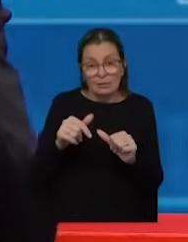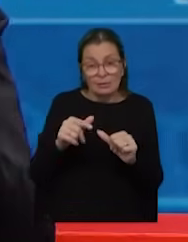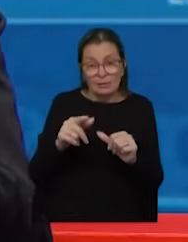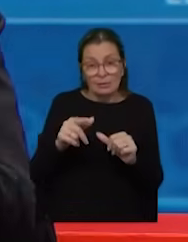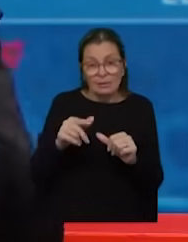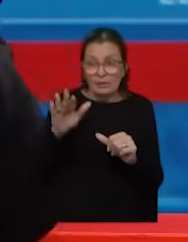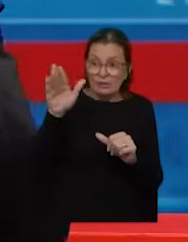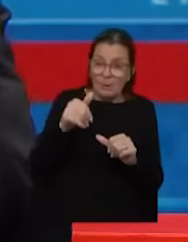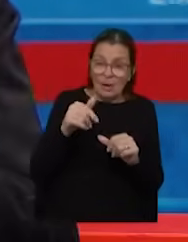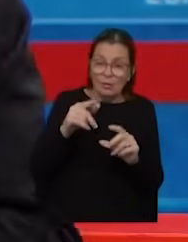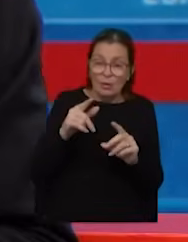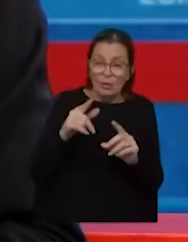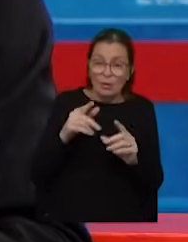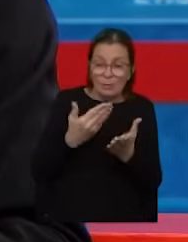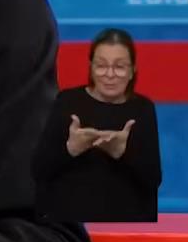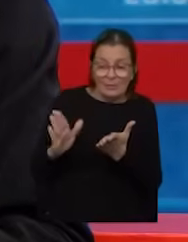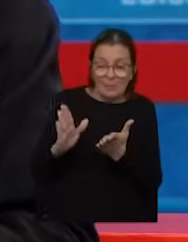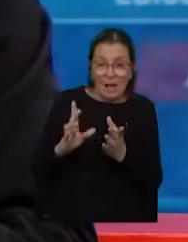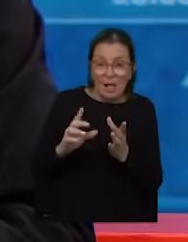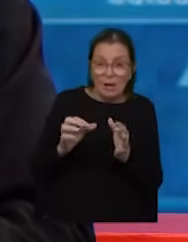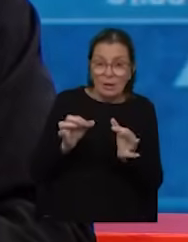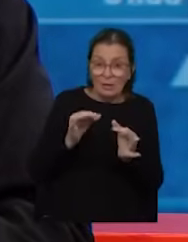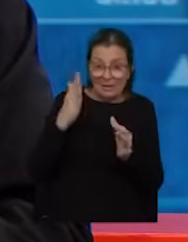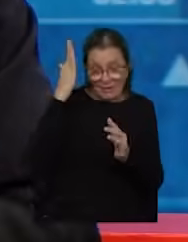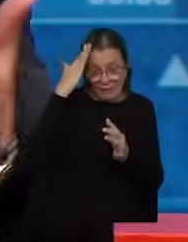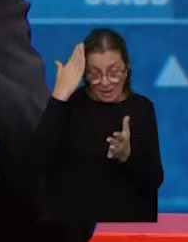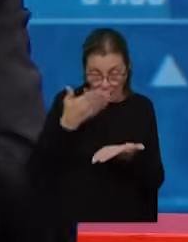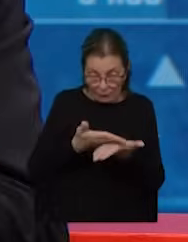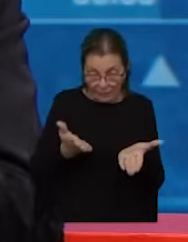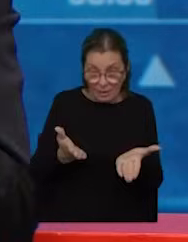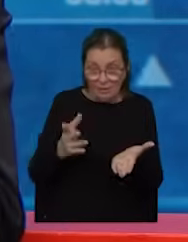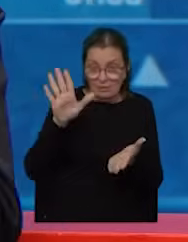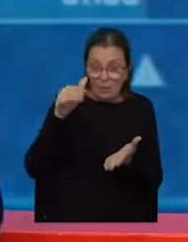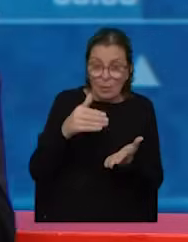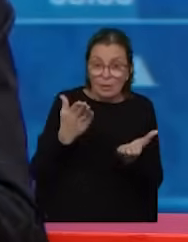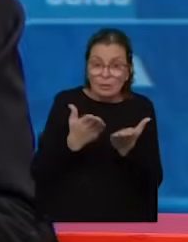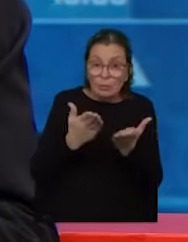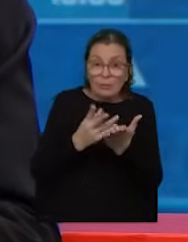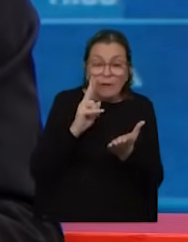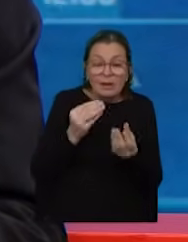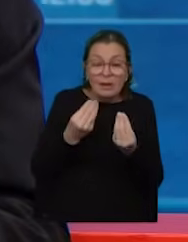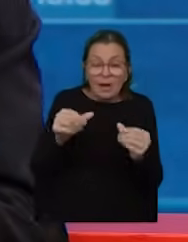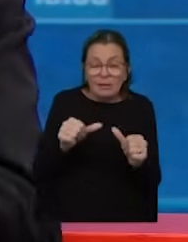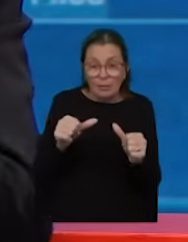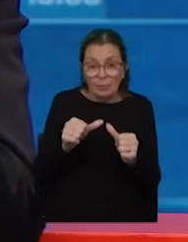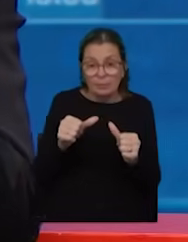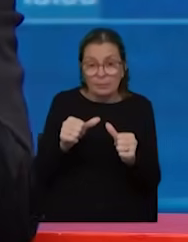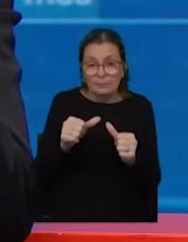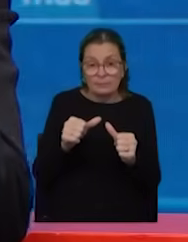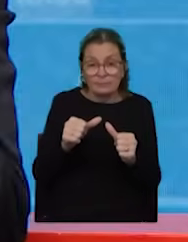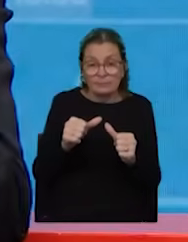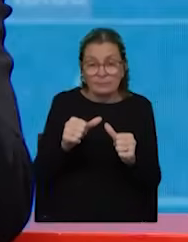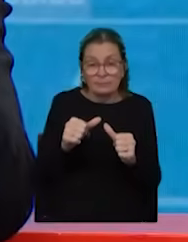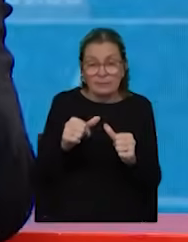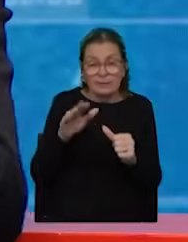llamaron a la academia La Academia estaba separada de la realidad llamaron La Academia estudien vamos a ver qué es lo que hacemos se